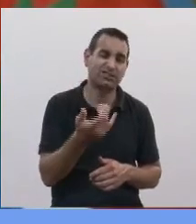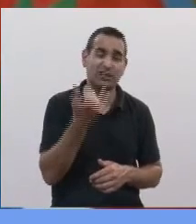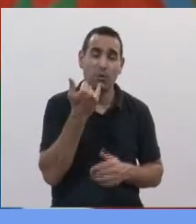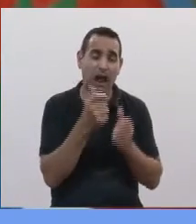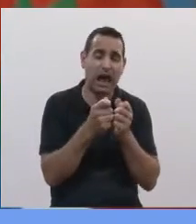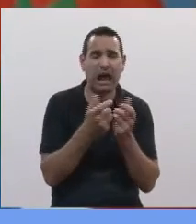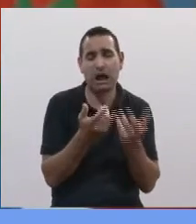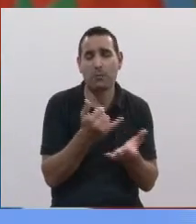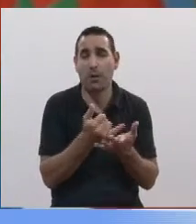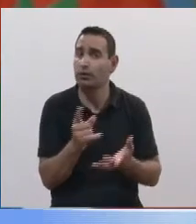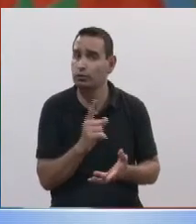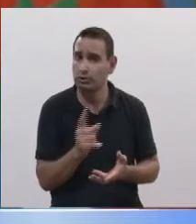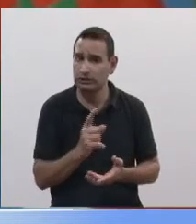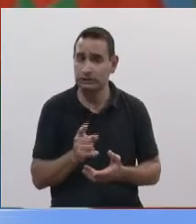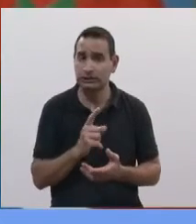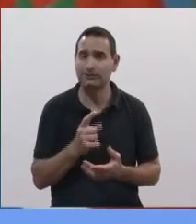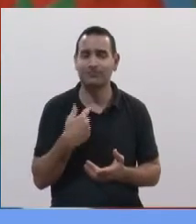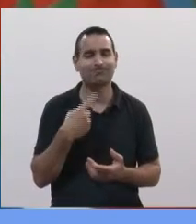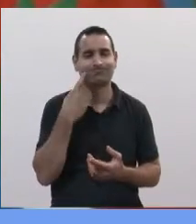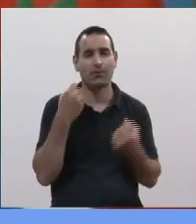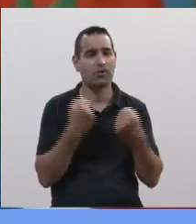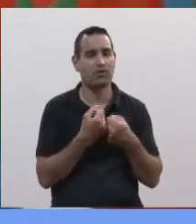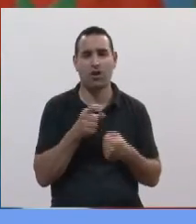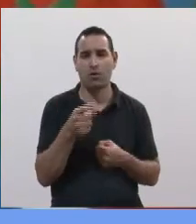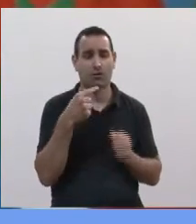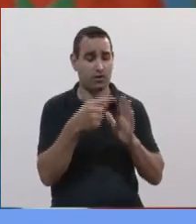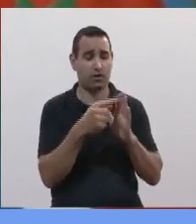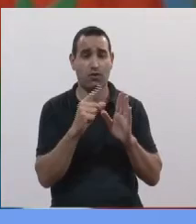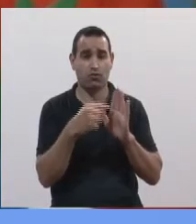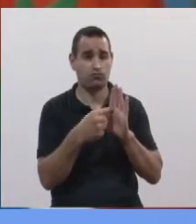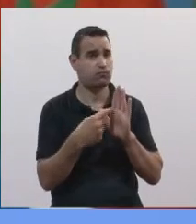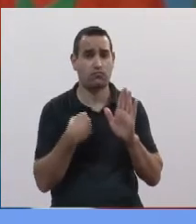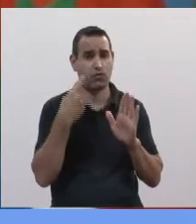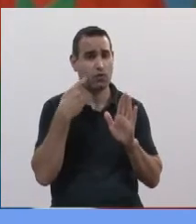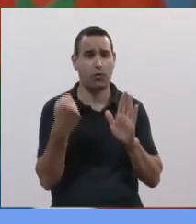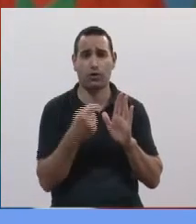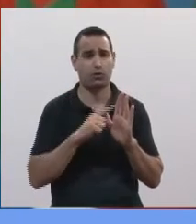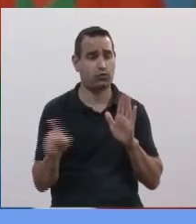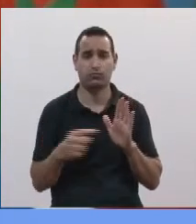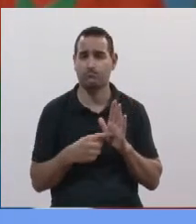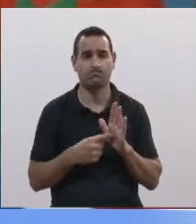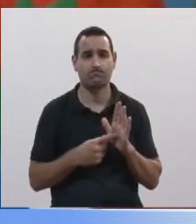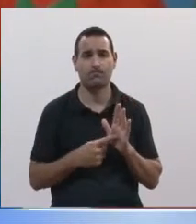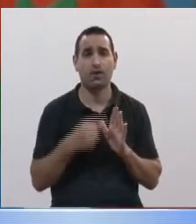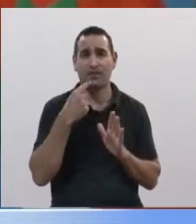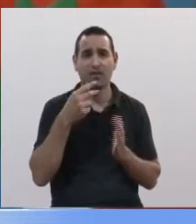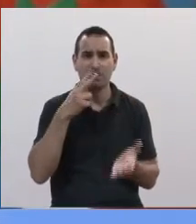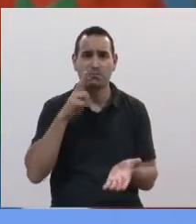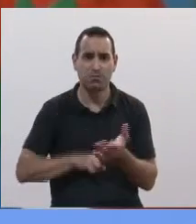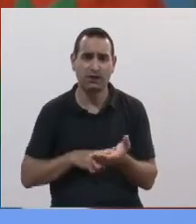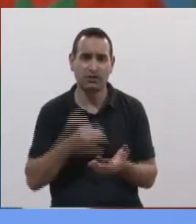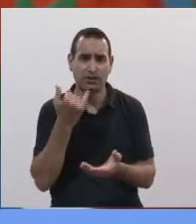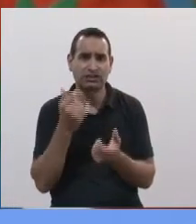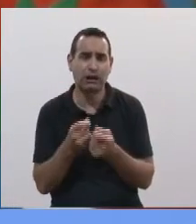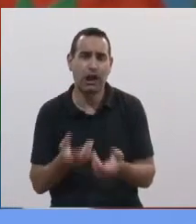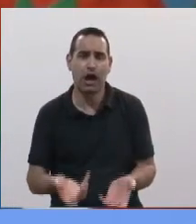por eso no estamos de acuerdo con ese artículo que se puso en el presupuesto, grabando y